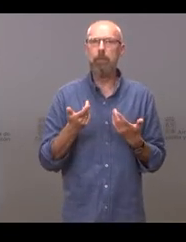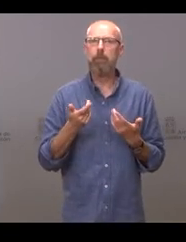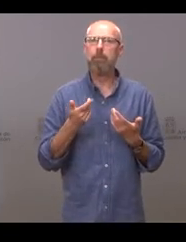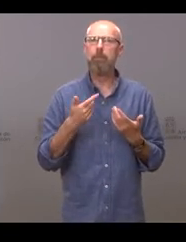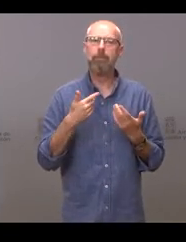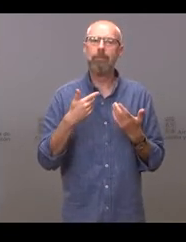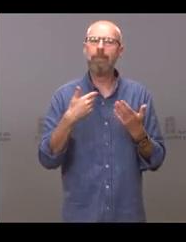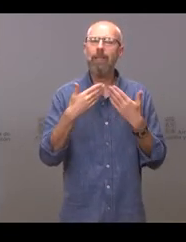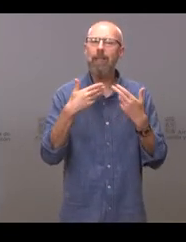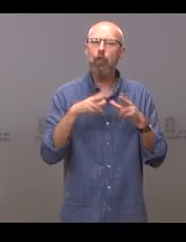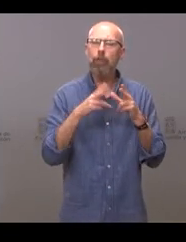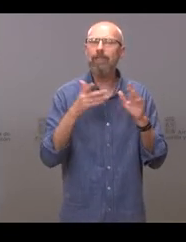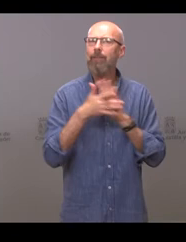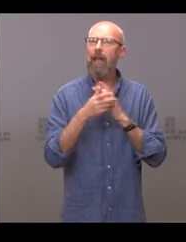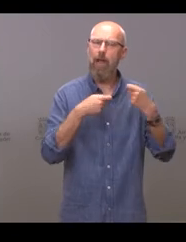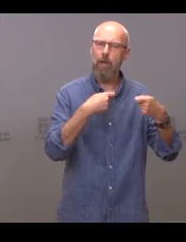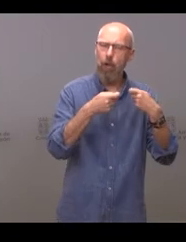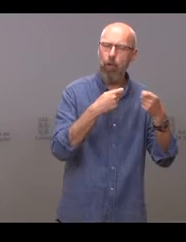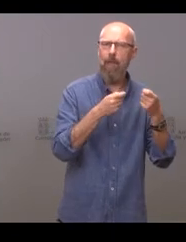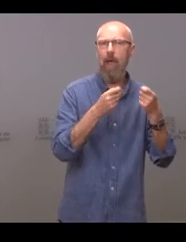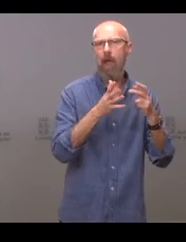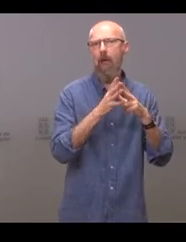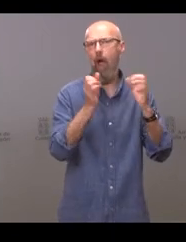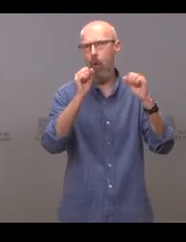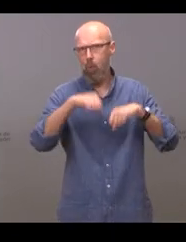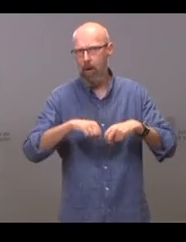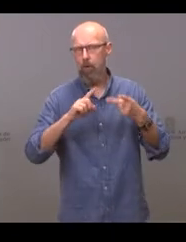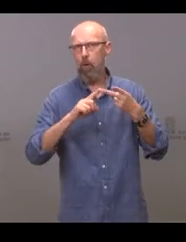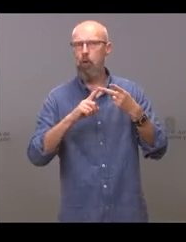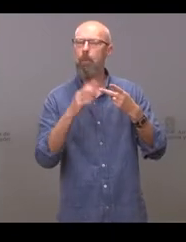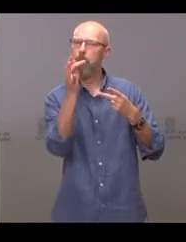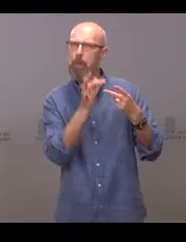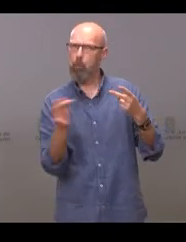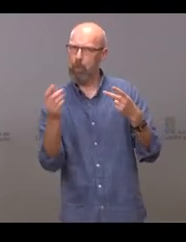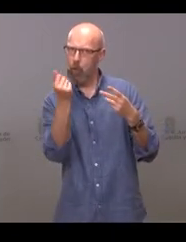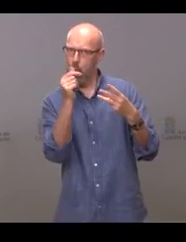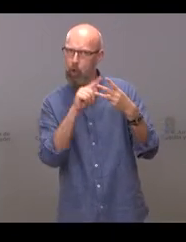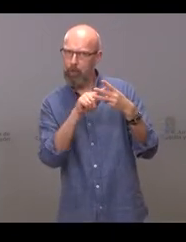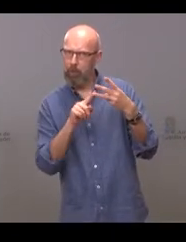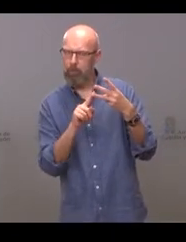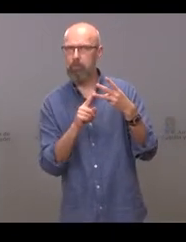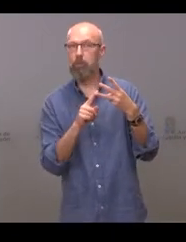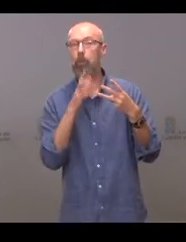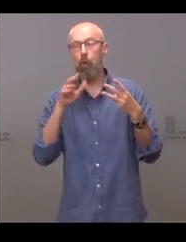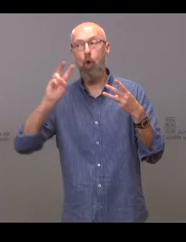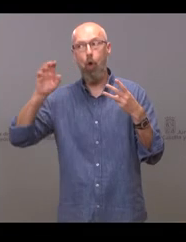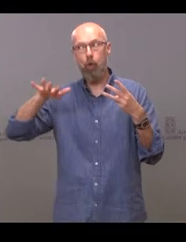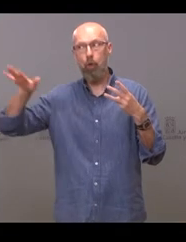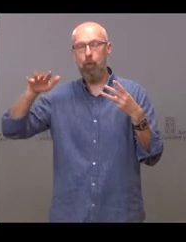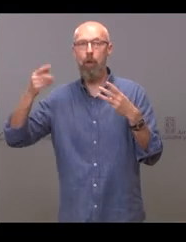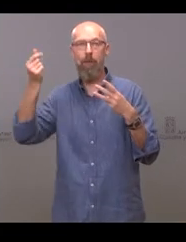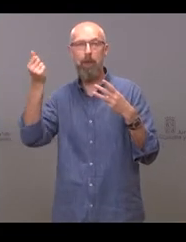llegar a acuerdos es negociar llegar a acuerdos presupuesto económico que en otros sitios no existe presupuesto económico